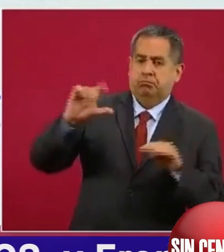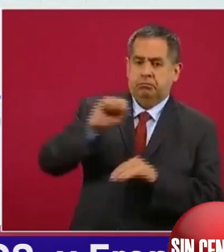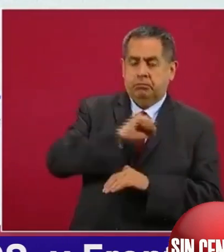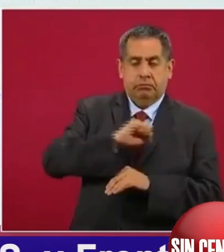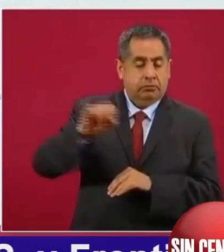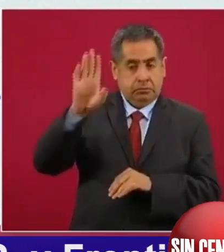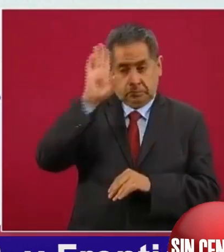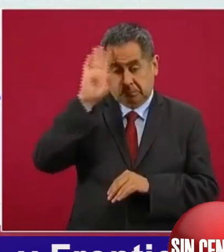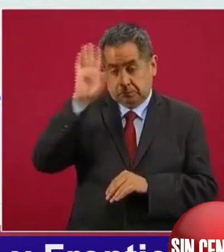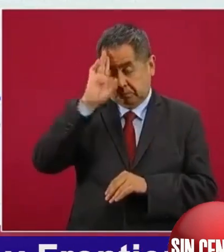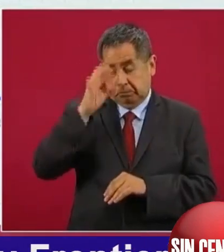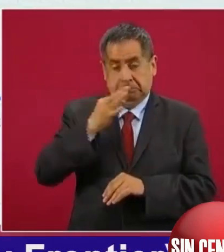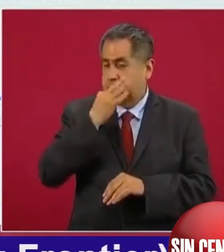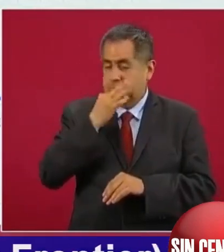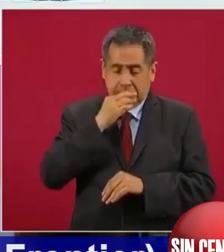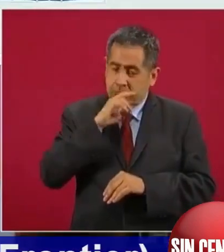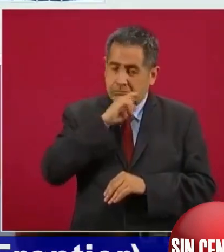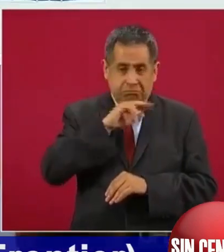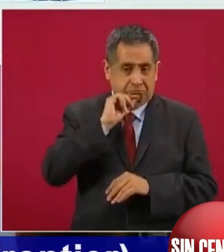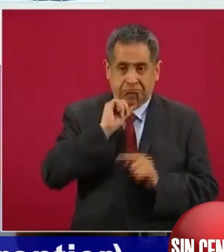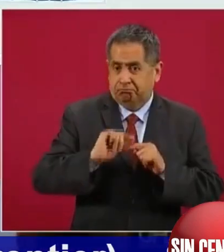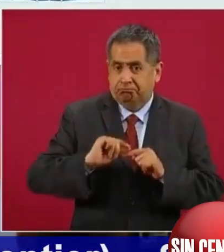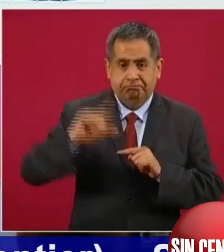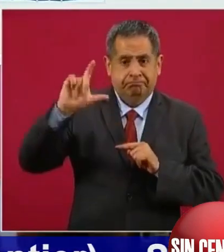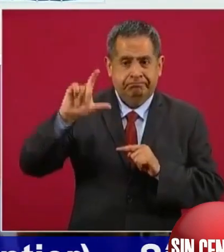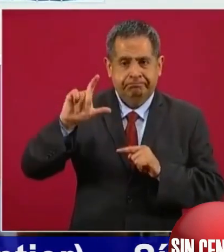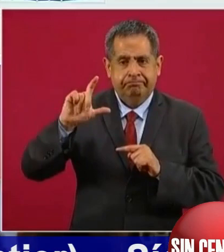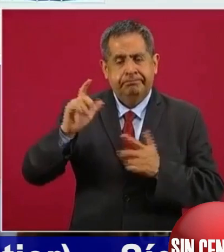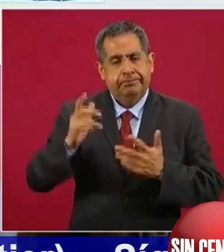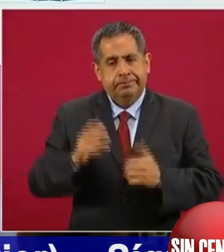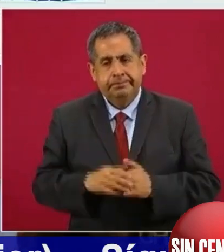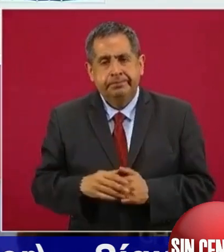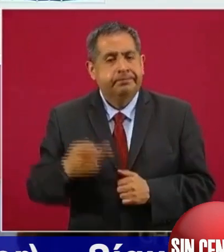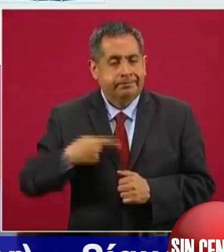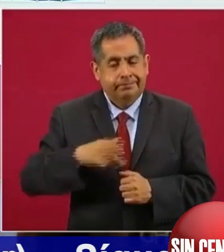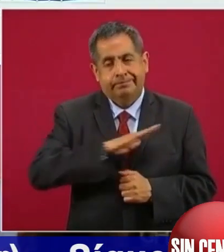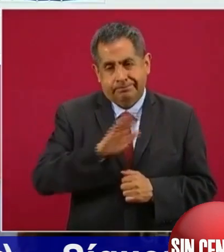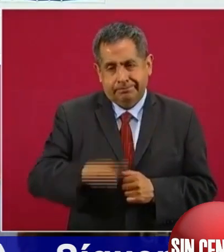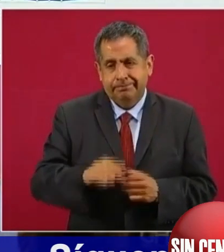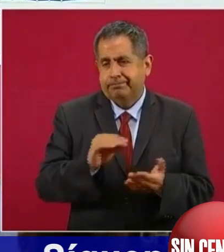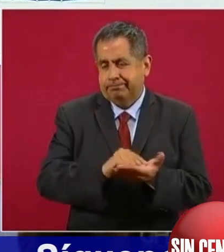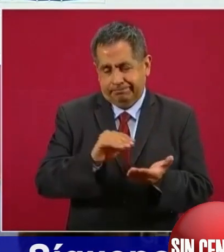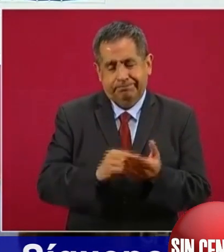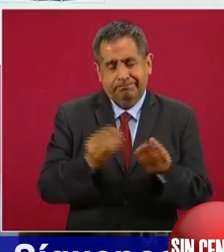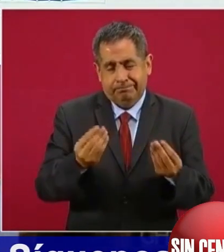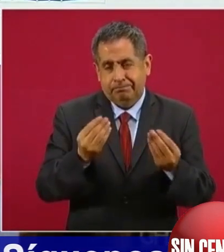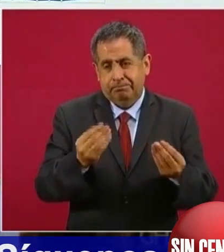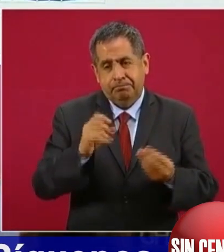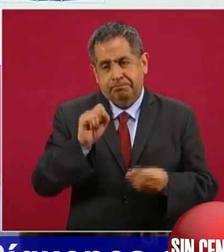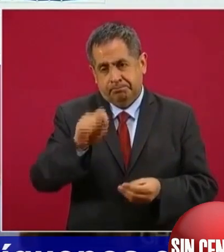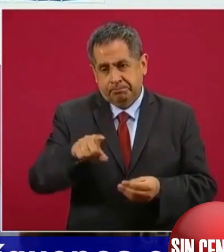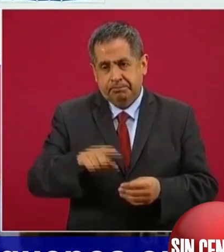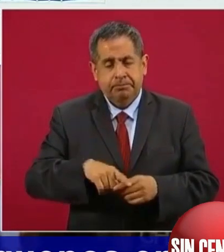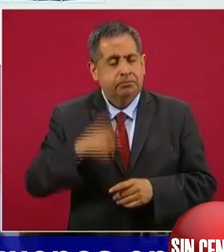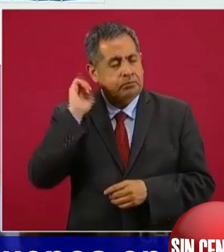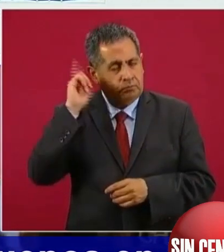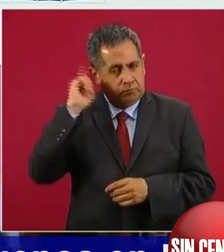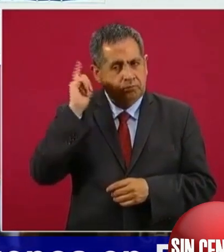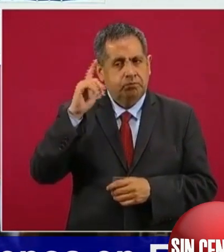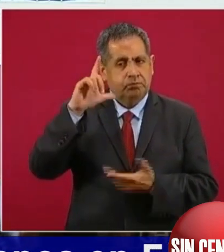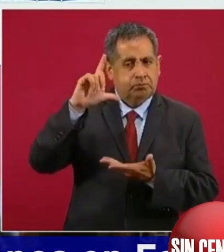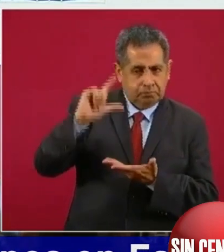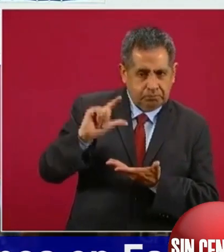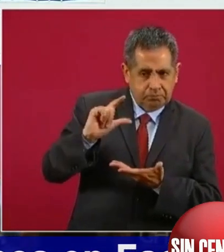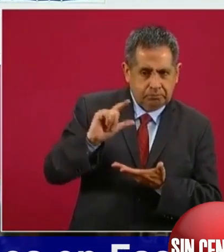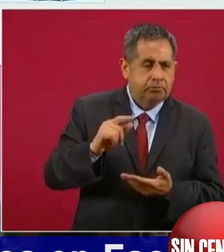muy acelerado en la ocurrencia de casos. La mortalidad también está hacia arriba y ojalá que empiecen a descender los casos